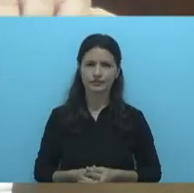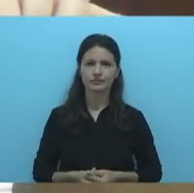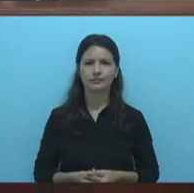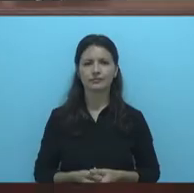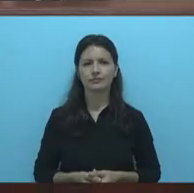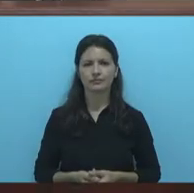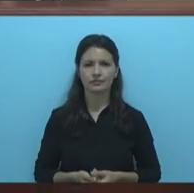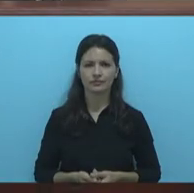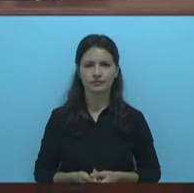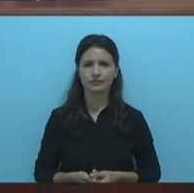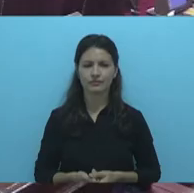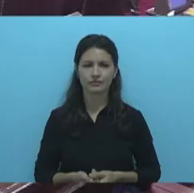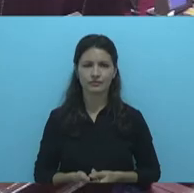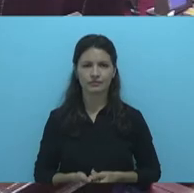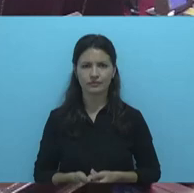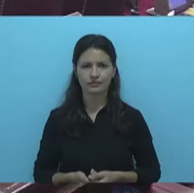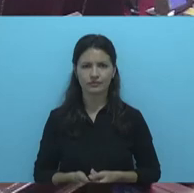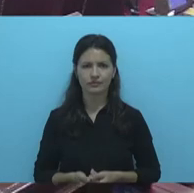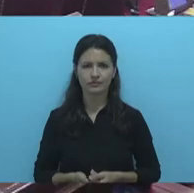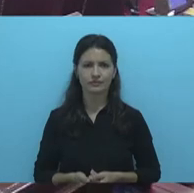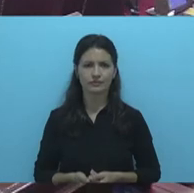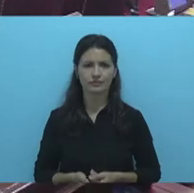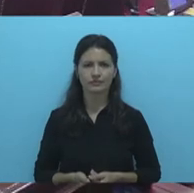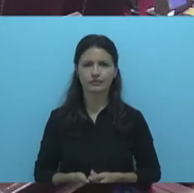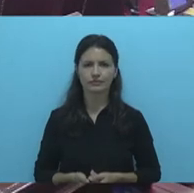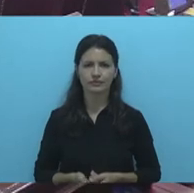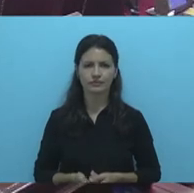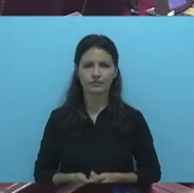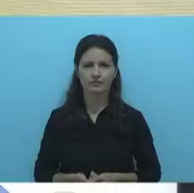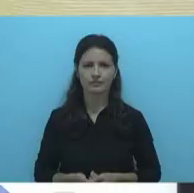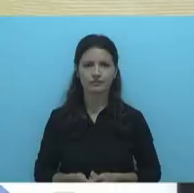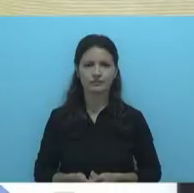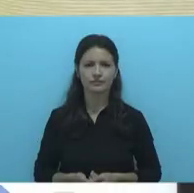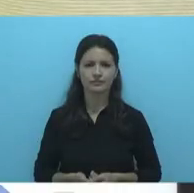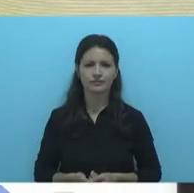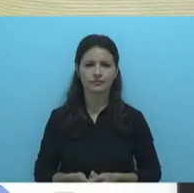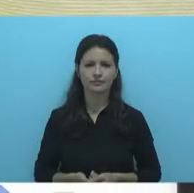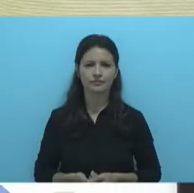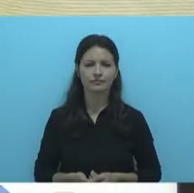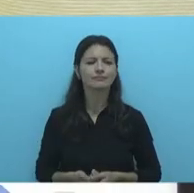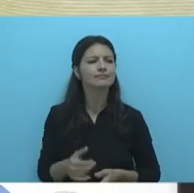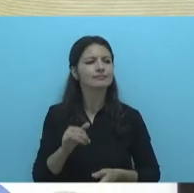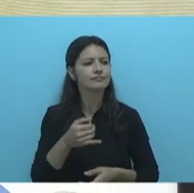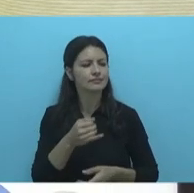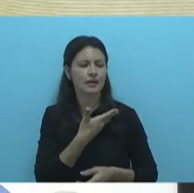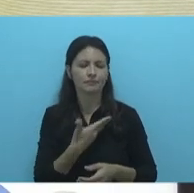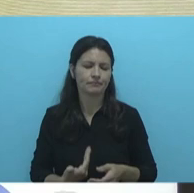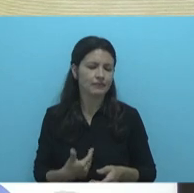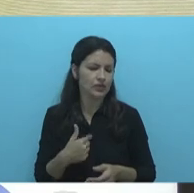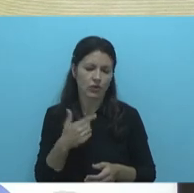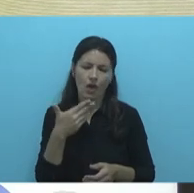Gracias, diputado. Tiene la palabra el diputado Oscar Martínez. Sí, señor presidente, brevemente.